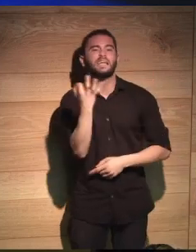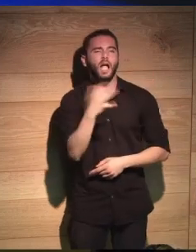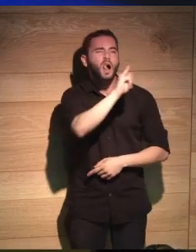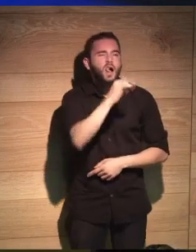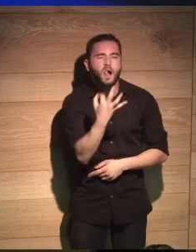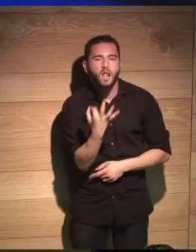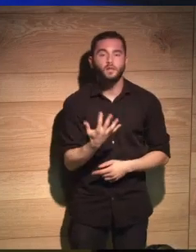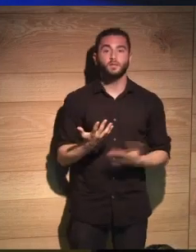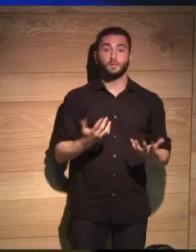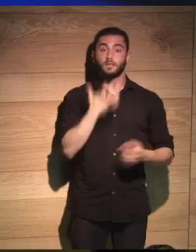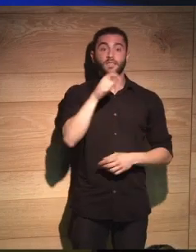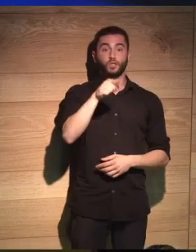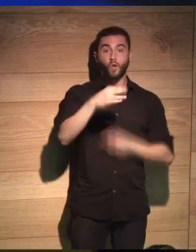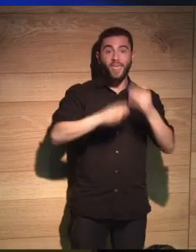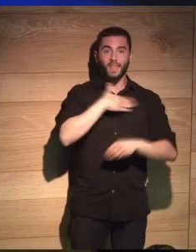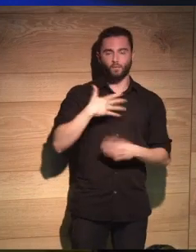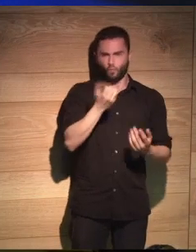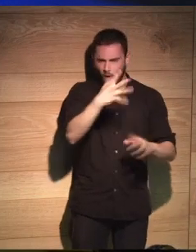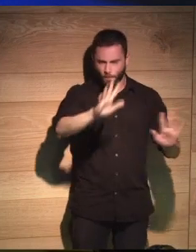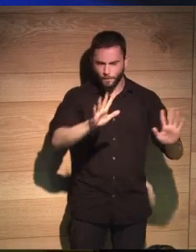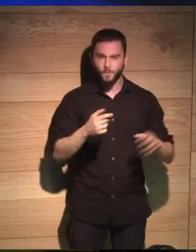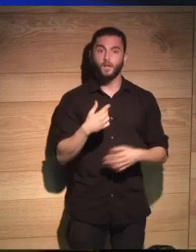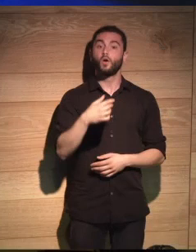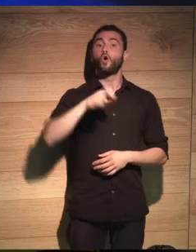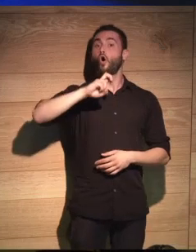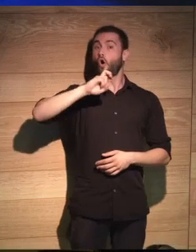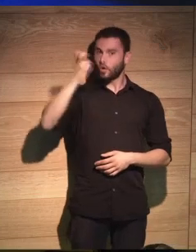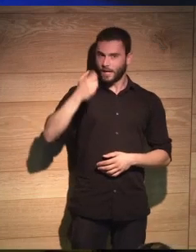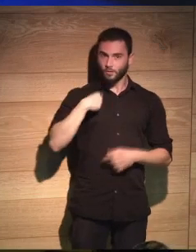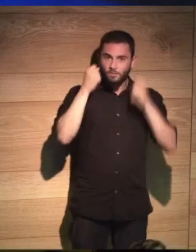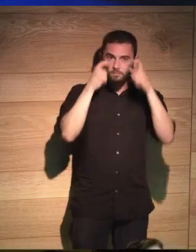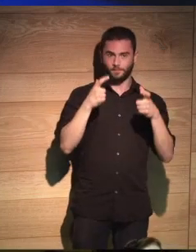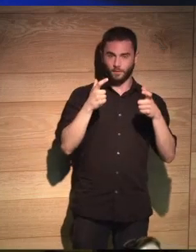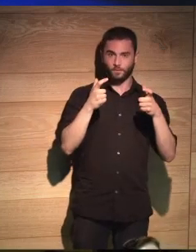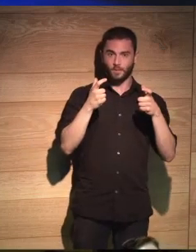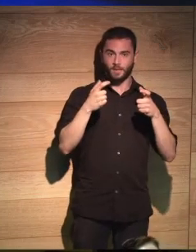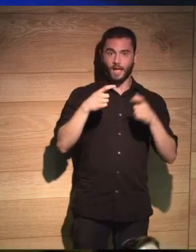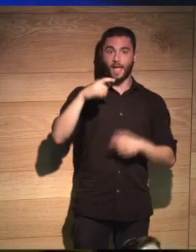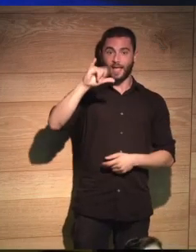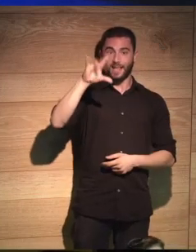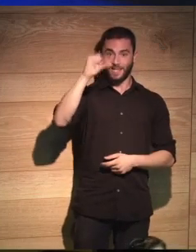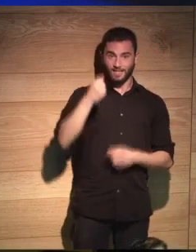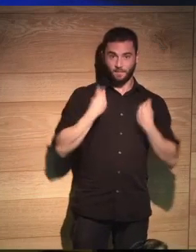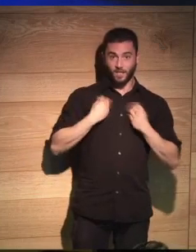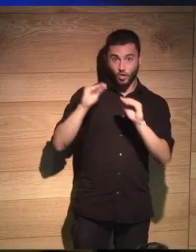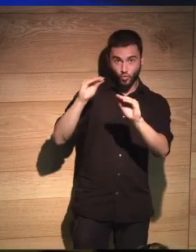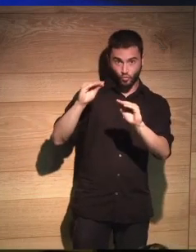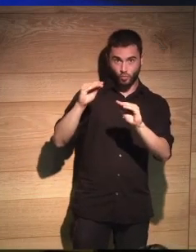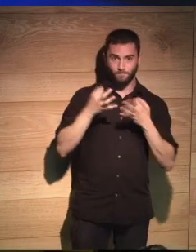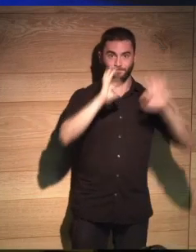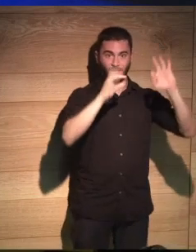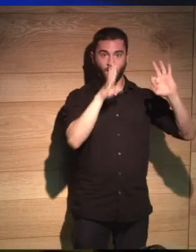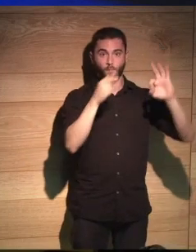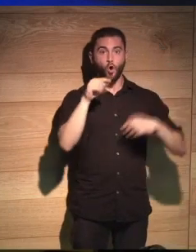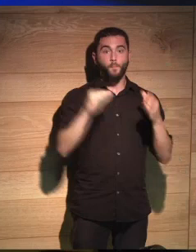quieres hacer... Bueno, otra de las razones por las cuales yo me interesé en la vida de Ilsa, particularmente, fue porque